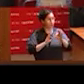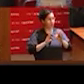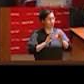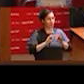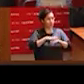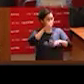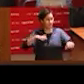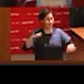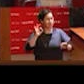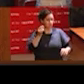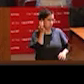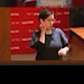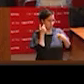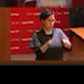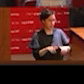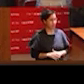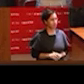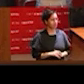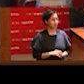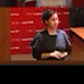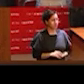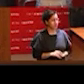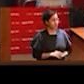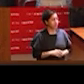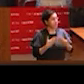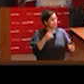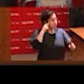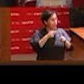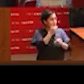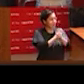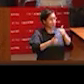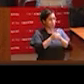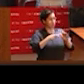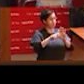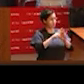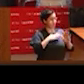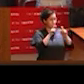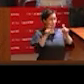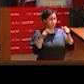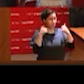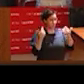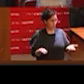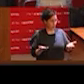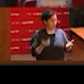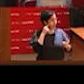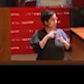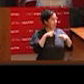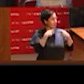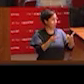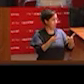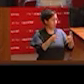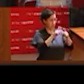son mujeres Cuál es el objetivo fundamental que nos que nos planteamos pues es ofrecer al empresario